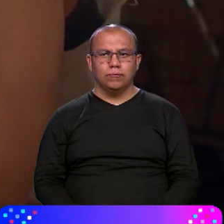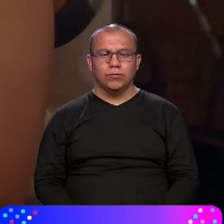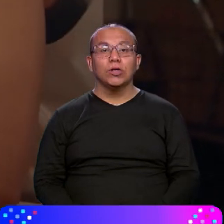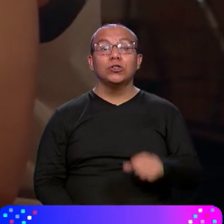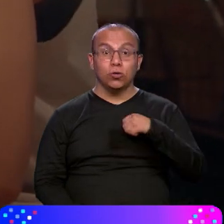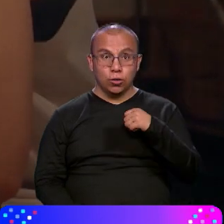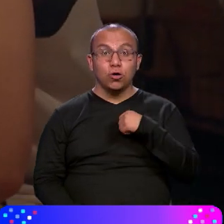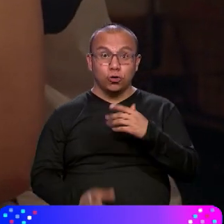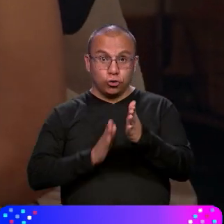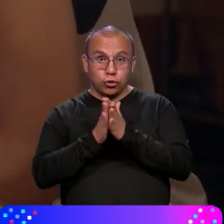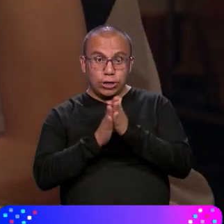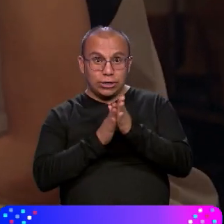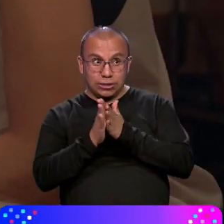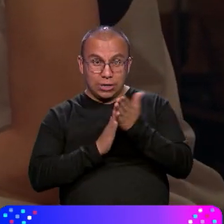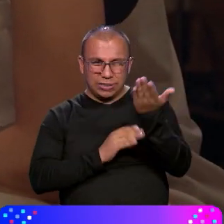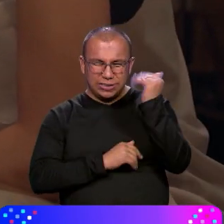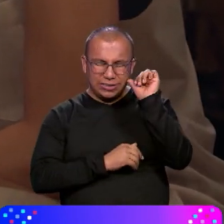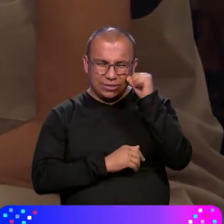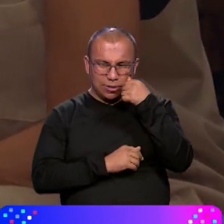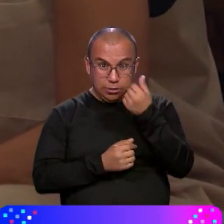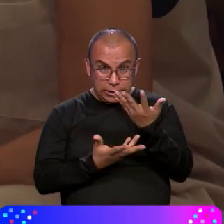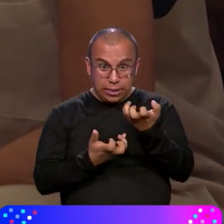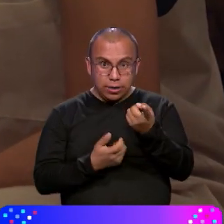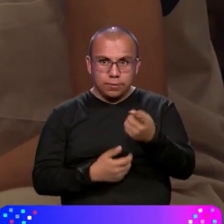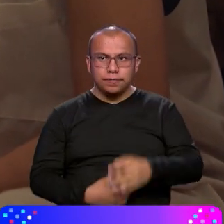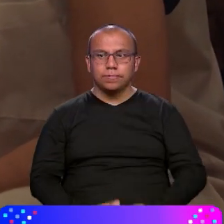Yo todavía tengo chocolatina. ¿Quiere?